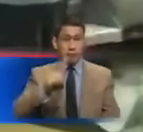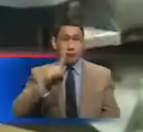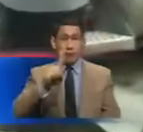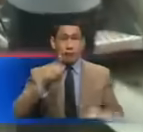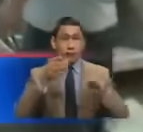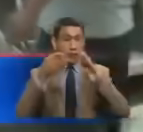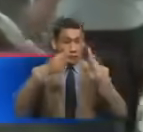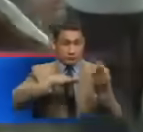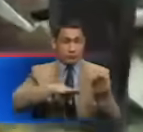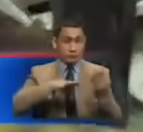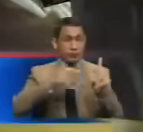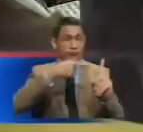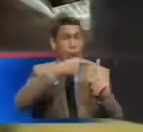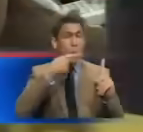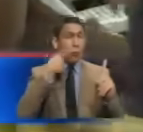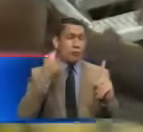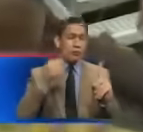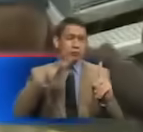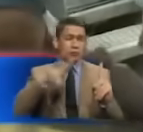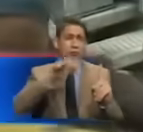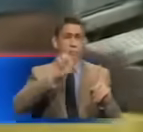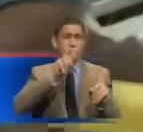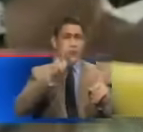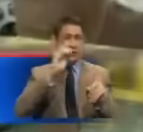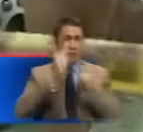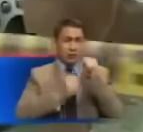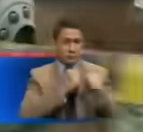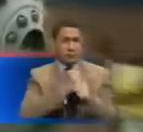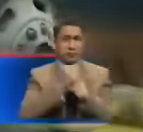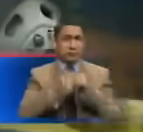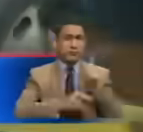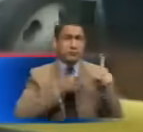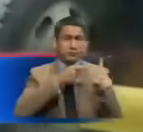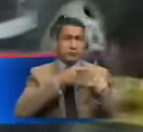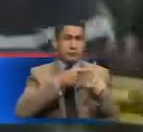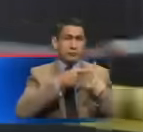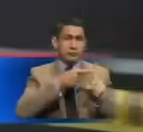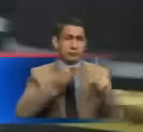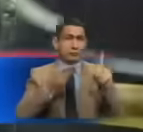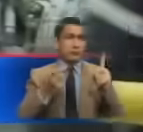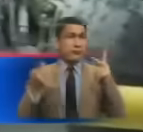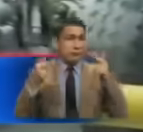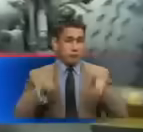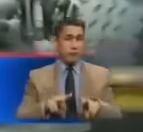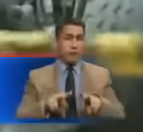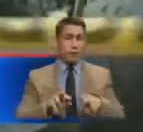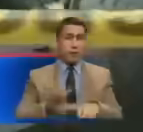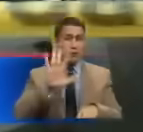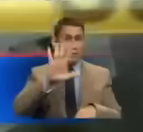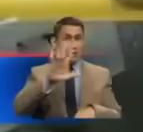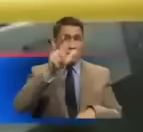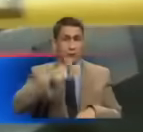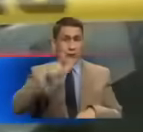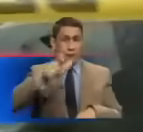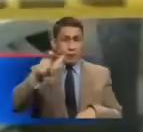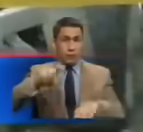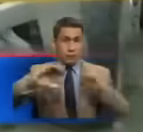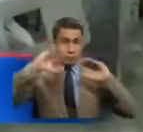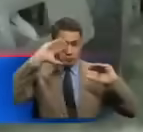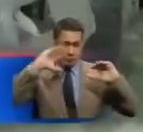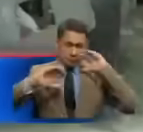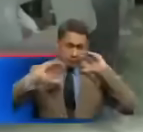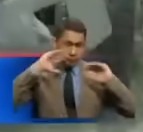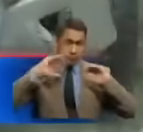sexo masculino, aproximadamente de unos 20 años de edad, y tenemos 5 personas heridas en